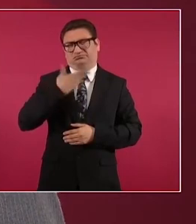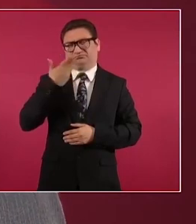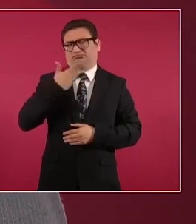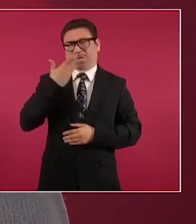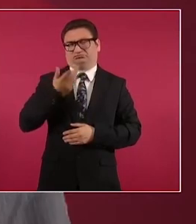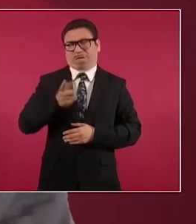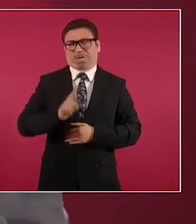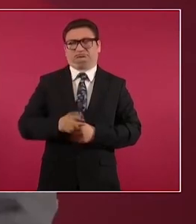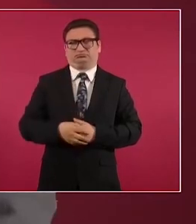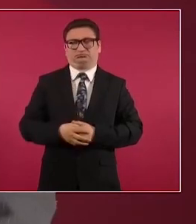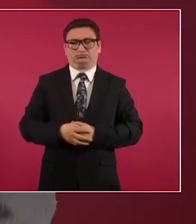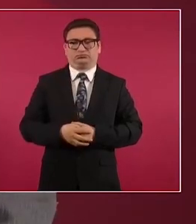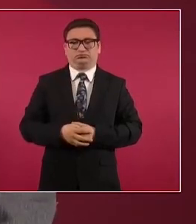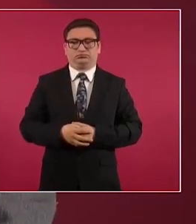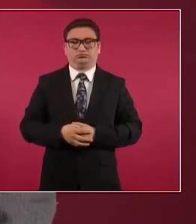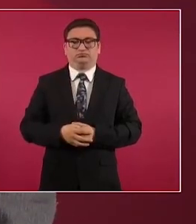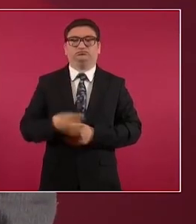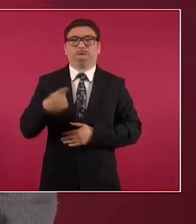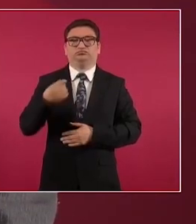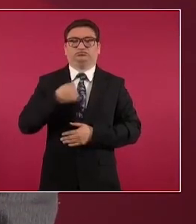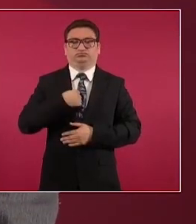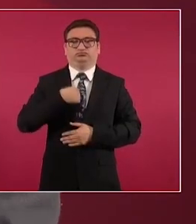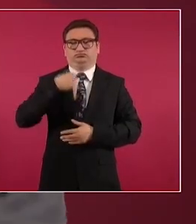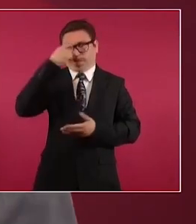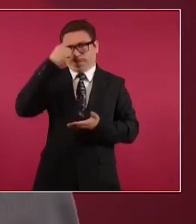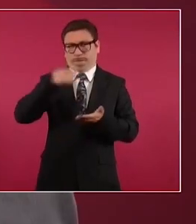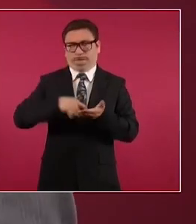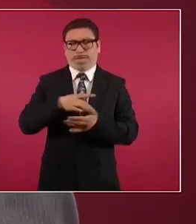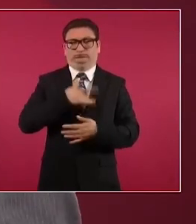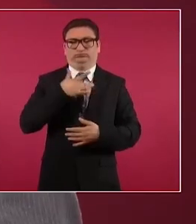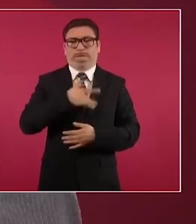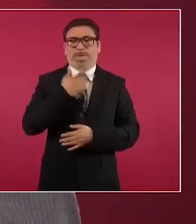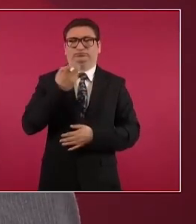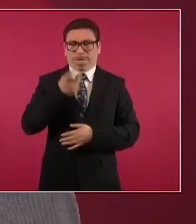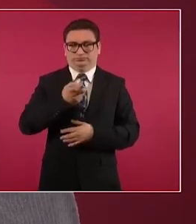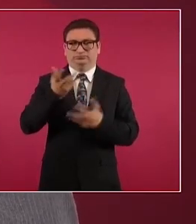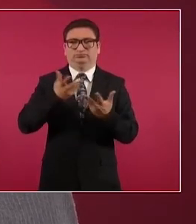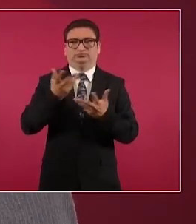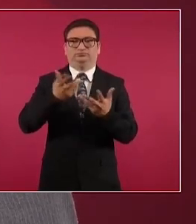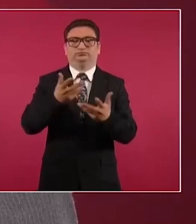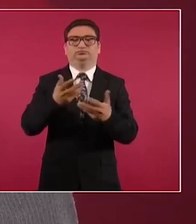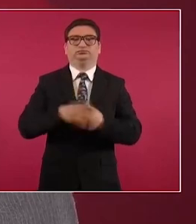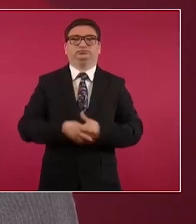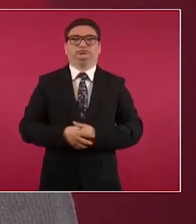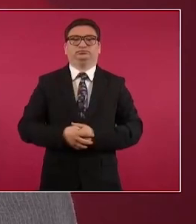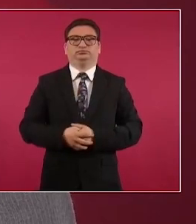Y además considero que esas prácticas